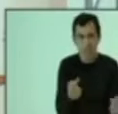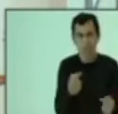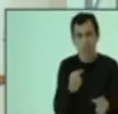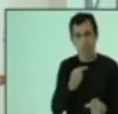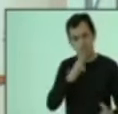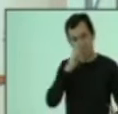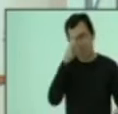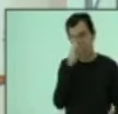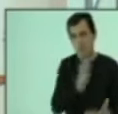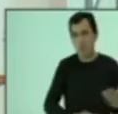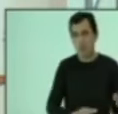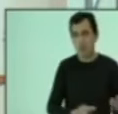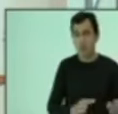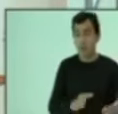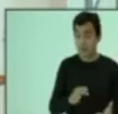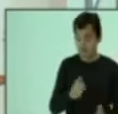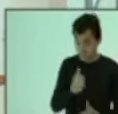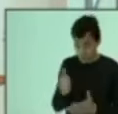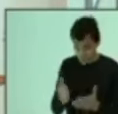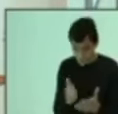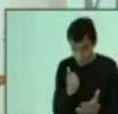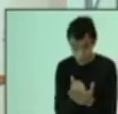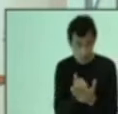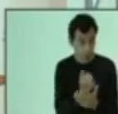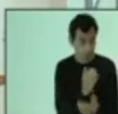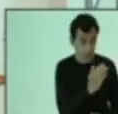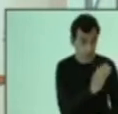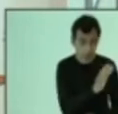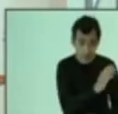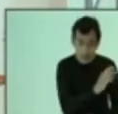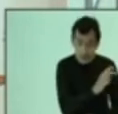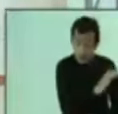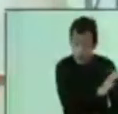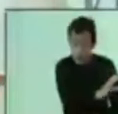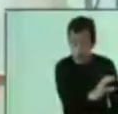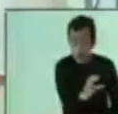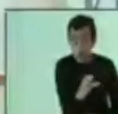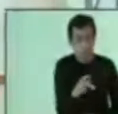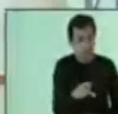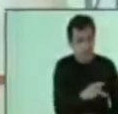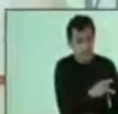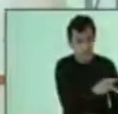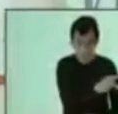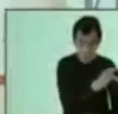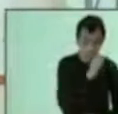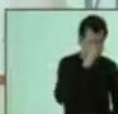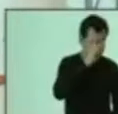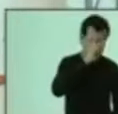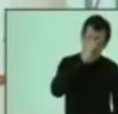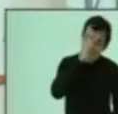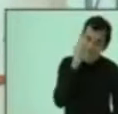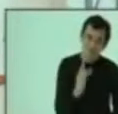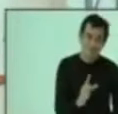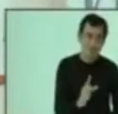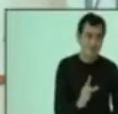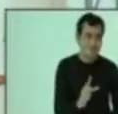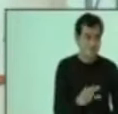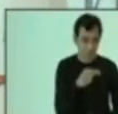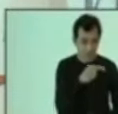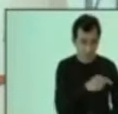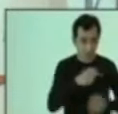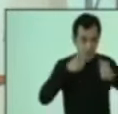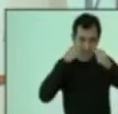zona urbana como en la zona rural, pero más en la zona rural. Ahí es donde vamos a